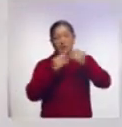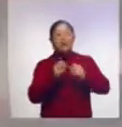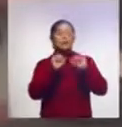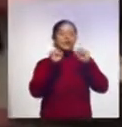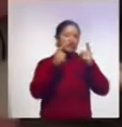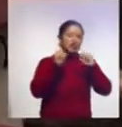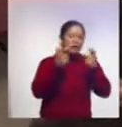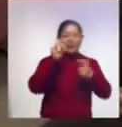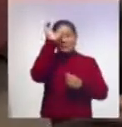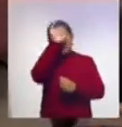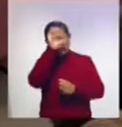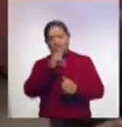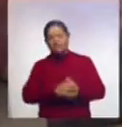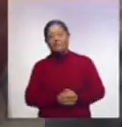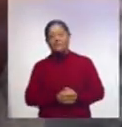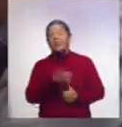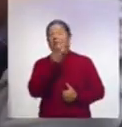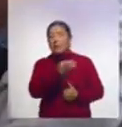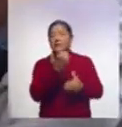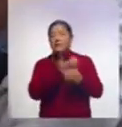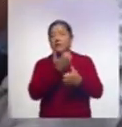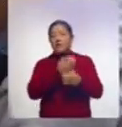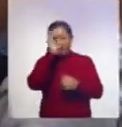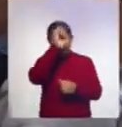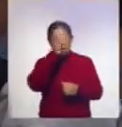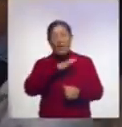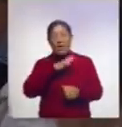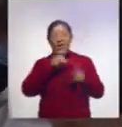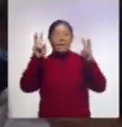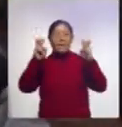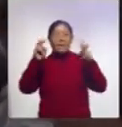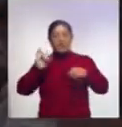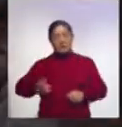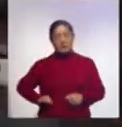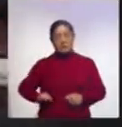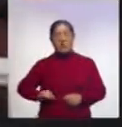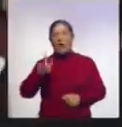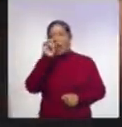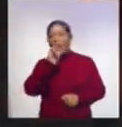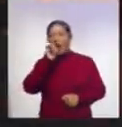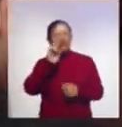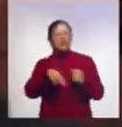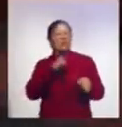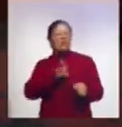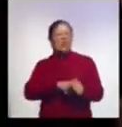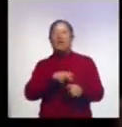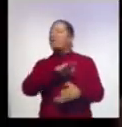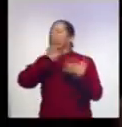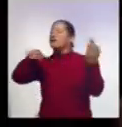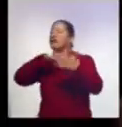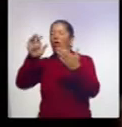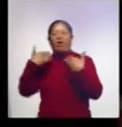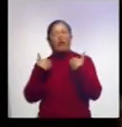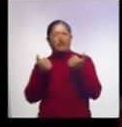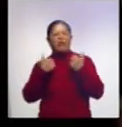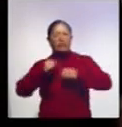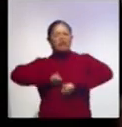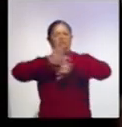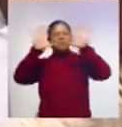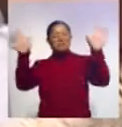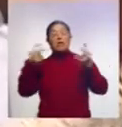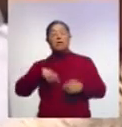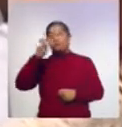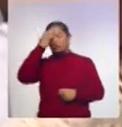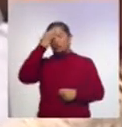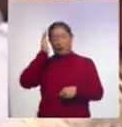ciencia. En el Café Científico se muestran temas de interés en un lenguaje coloquial para que todos los participantes amplíen sus